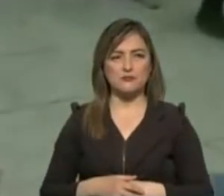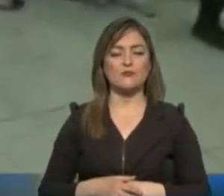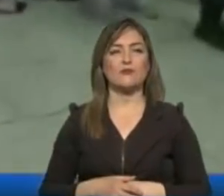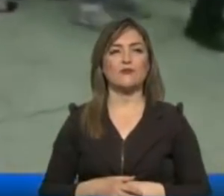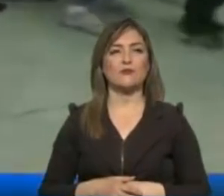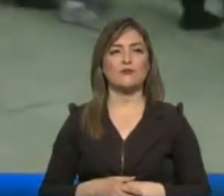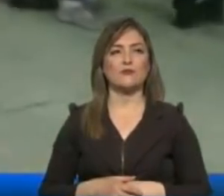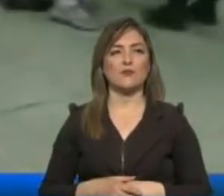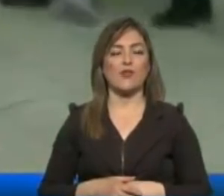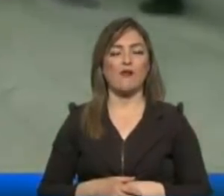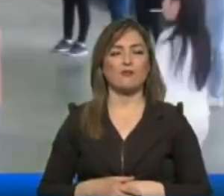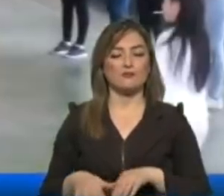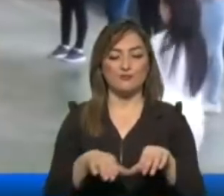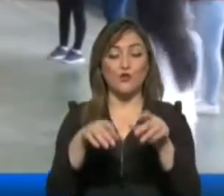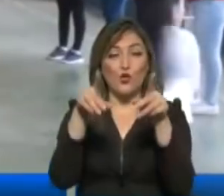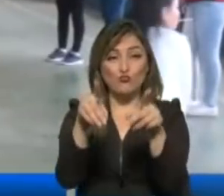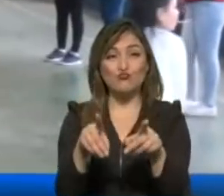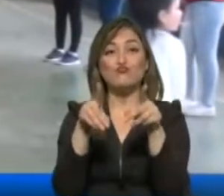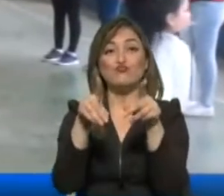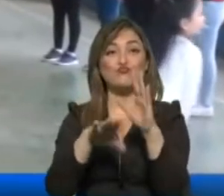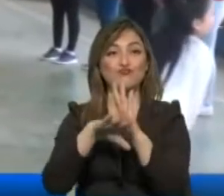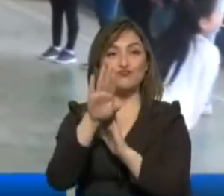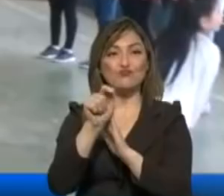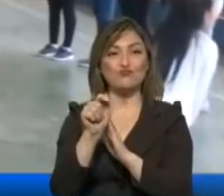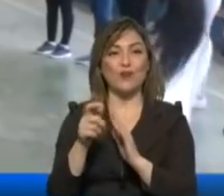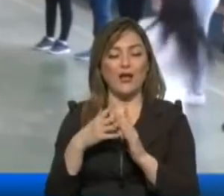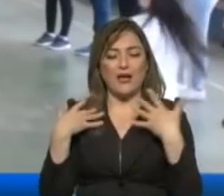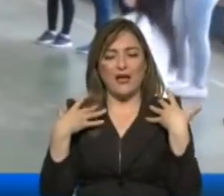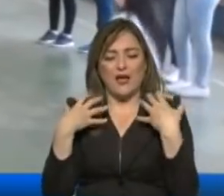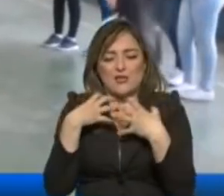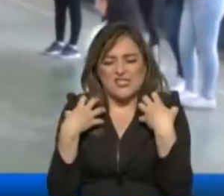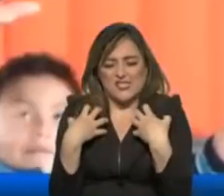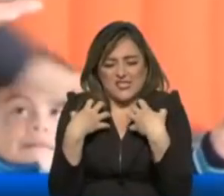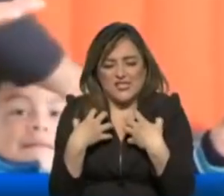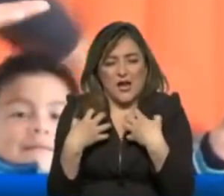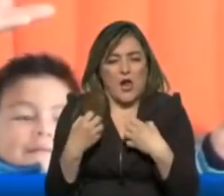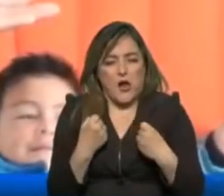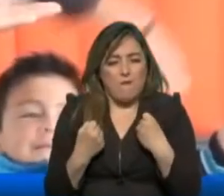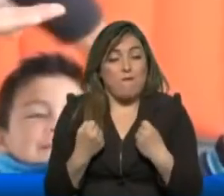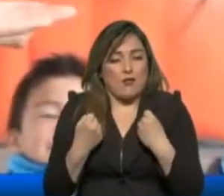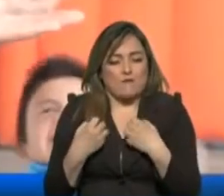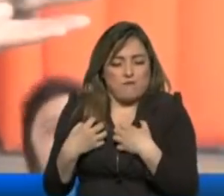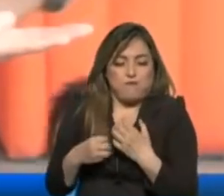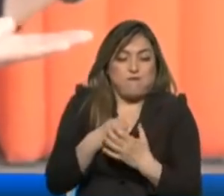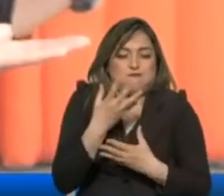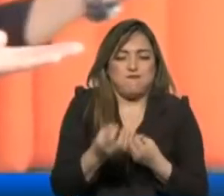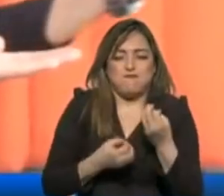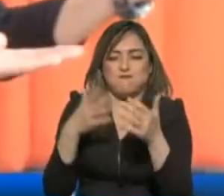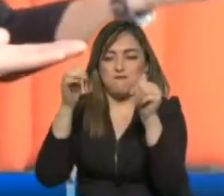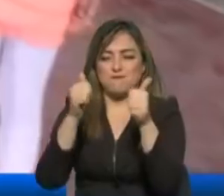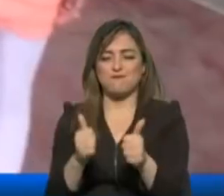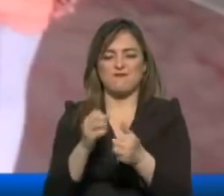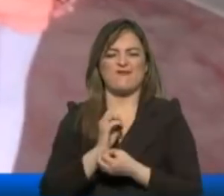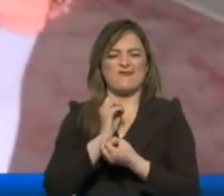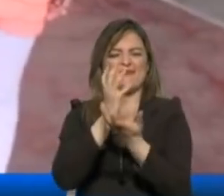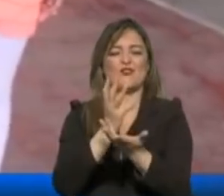actividades lúdicas se convierten en la mayor alternativa para liberar todas las energías acumuladas y sacar a flote las expresiones artísticas de la